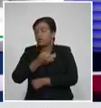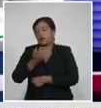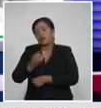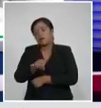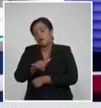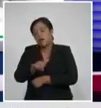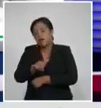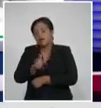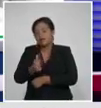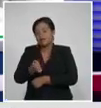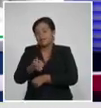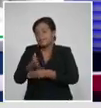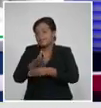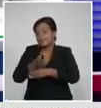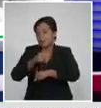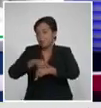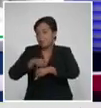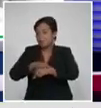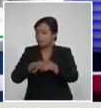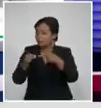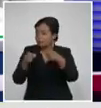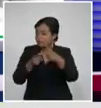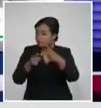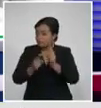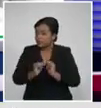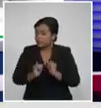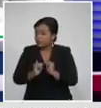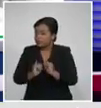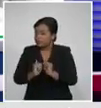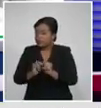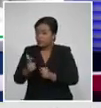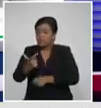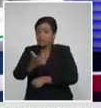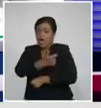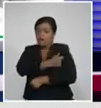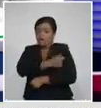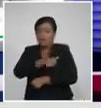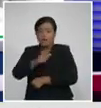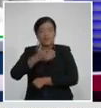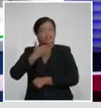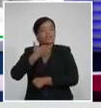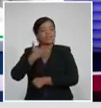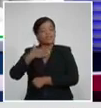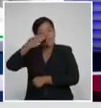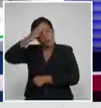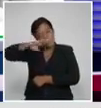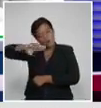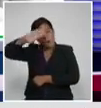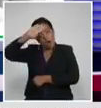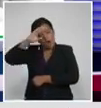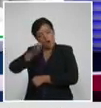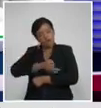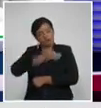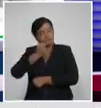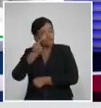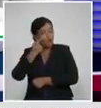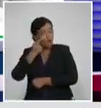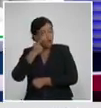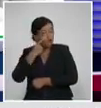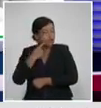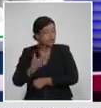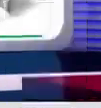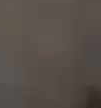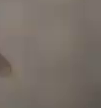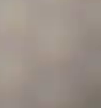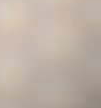momento con la información sobre ese sueño que todos los cubanos queremos conocer, la vacunación masiva